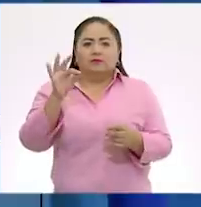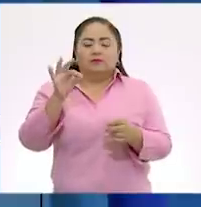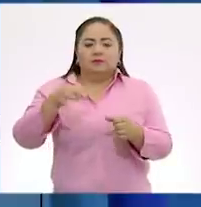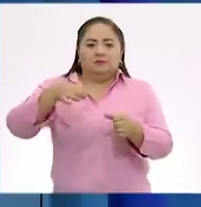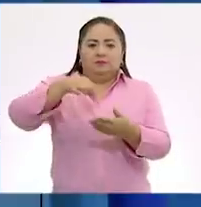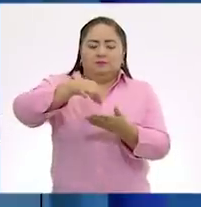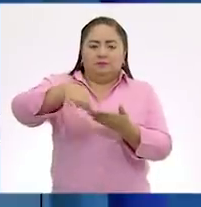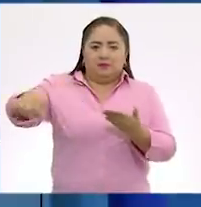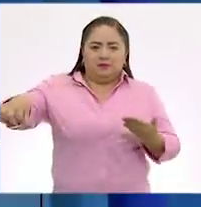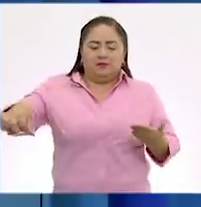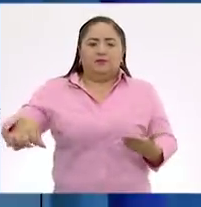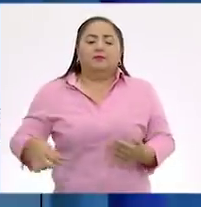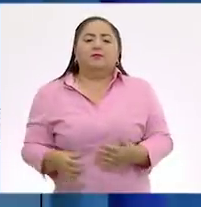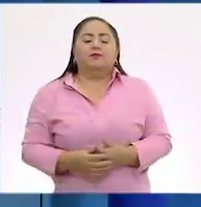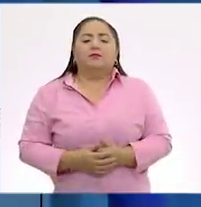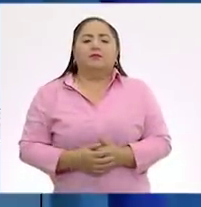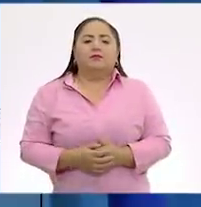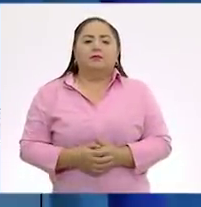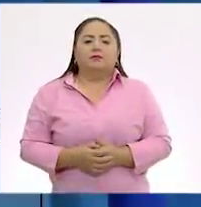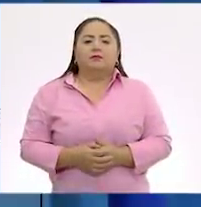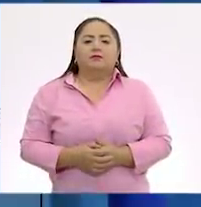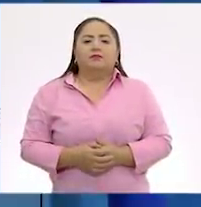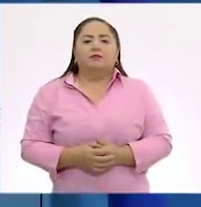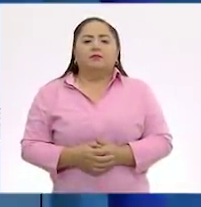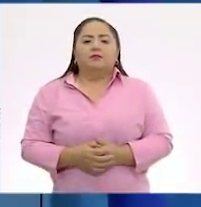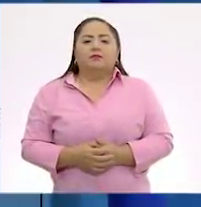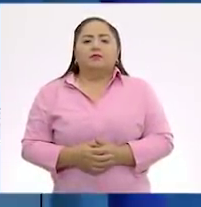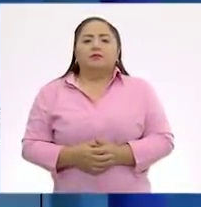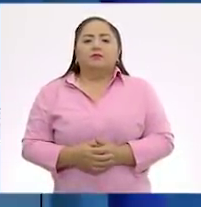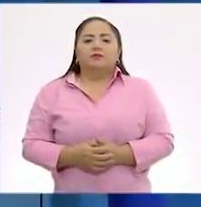pegar en la figura